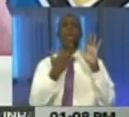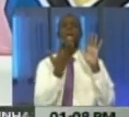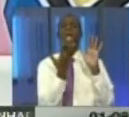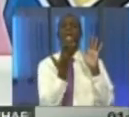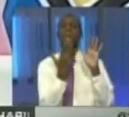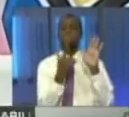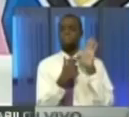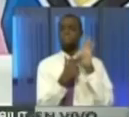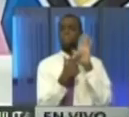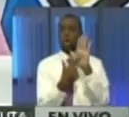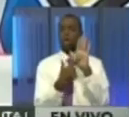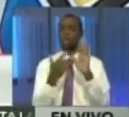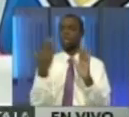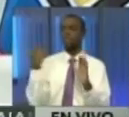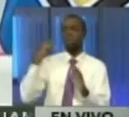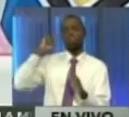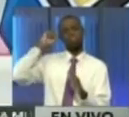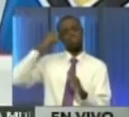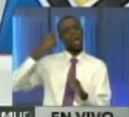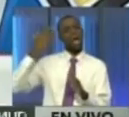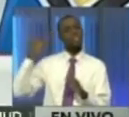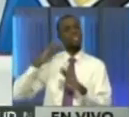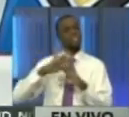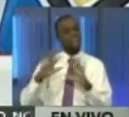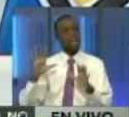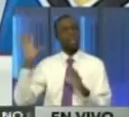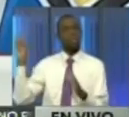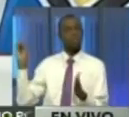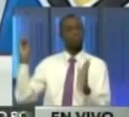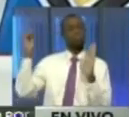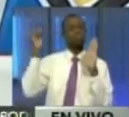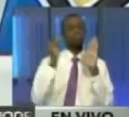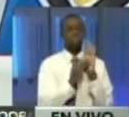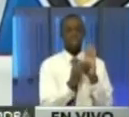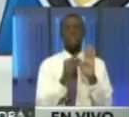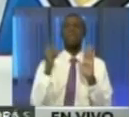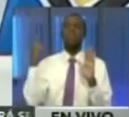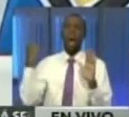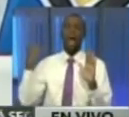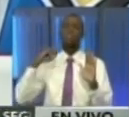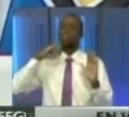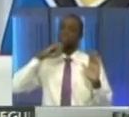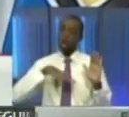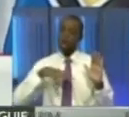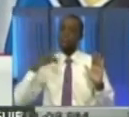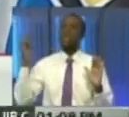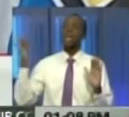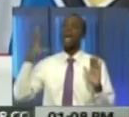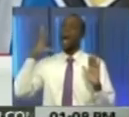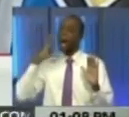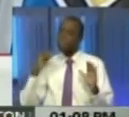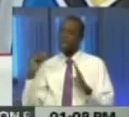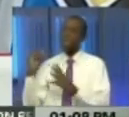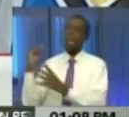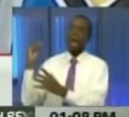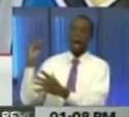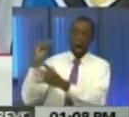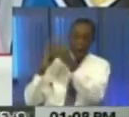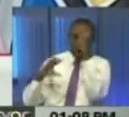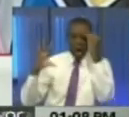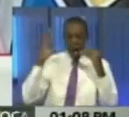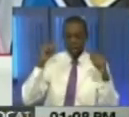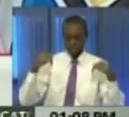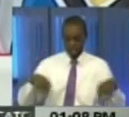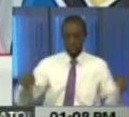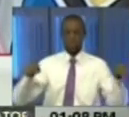importante traerlo a la memoria, porque es parte de la historia y porque es parte de la experiencia y del aprendizaje que esta